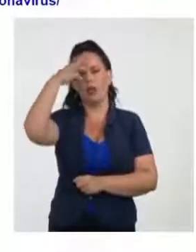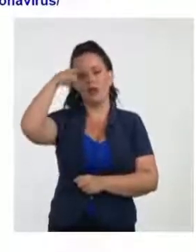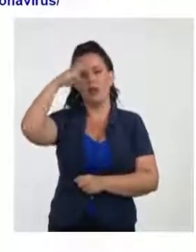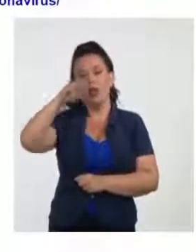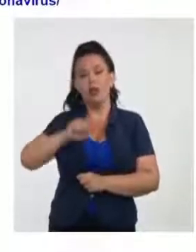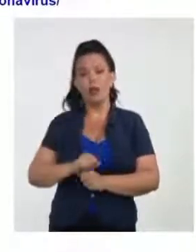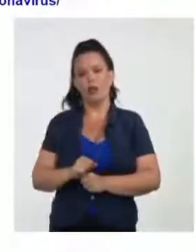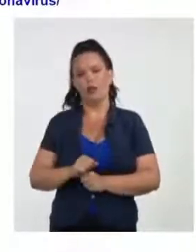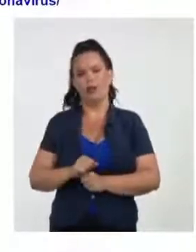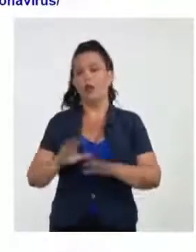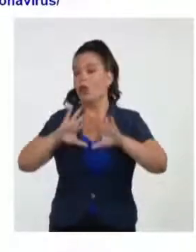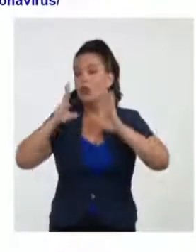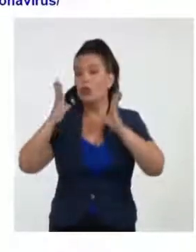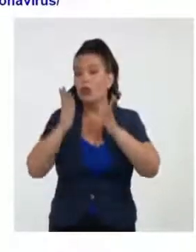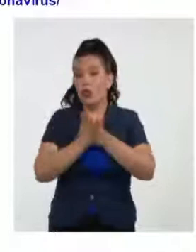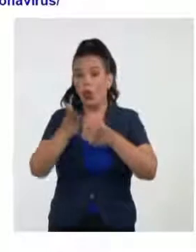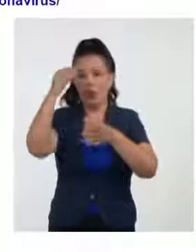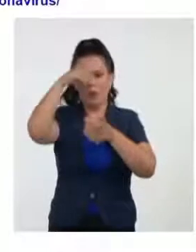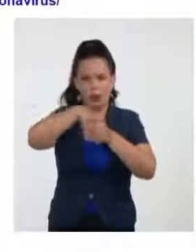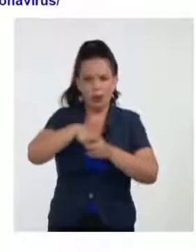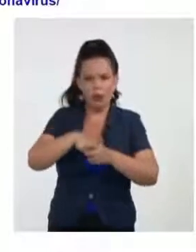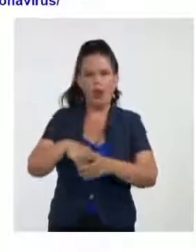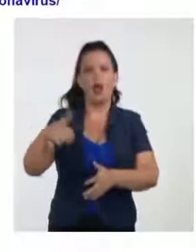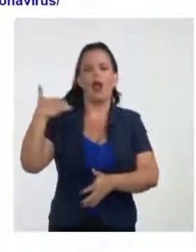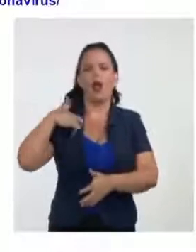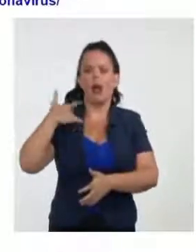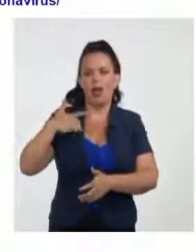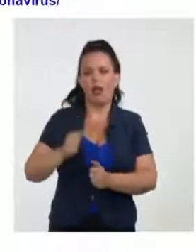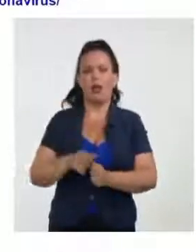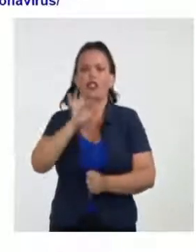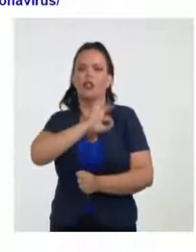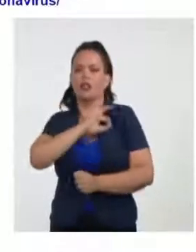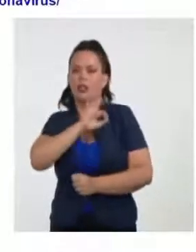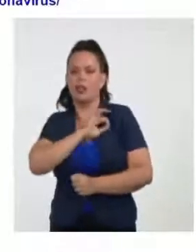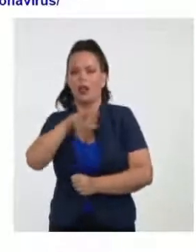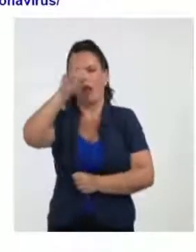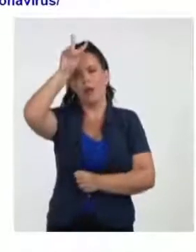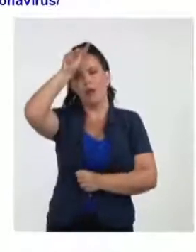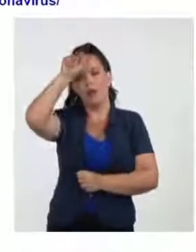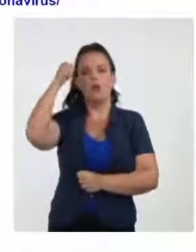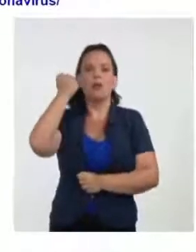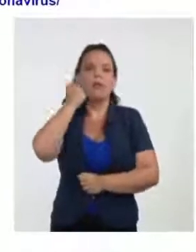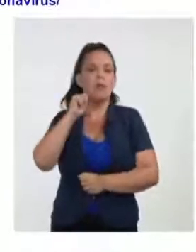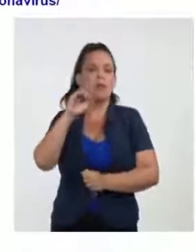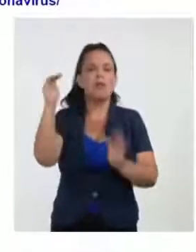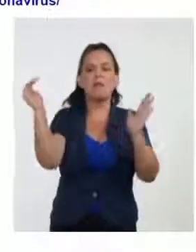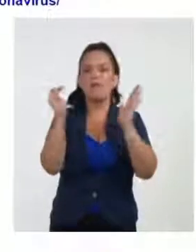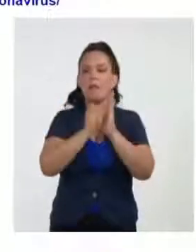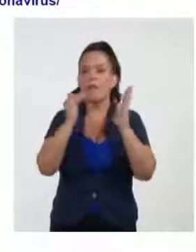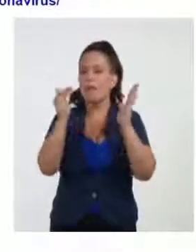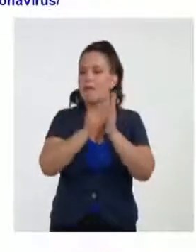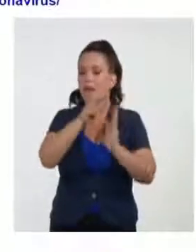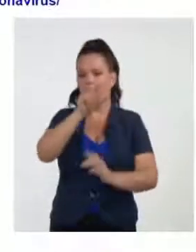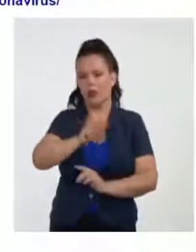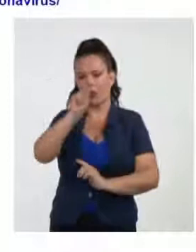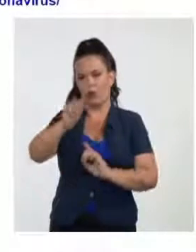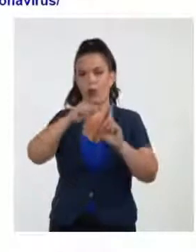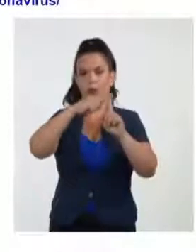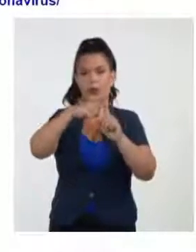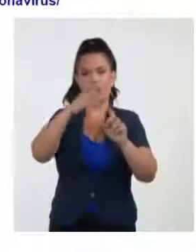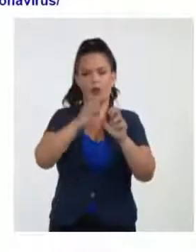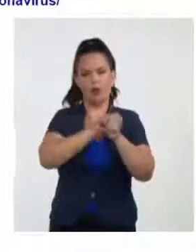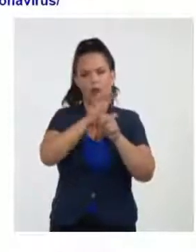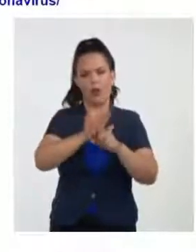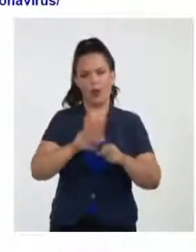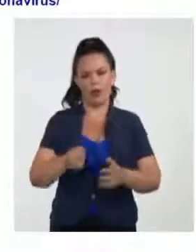estos, incluyendo Canadá, Chile, Perú, con cifras de más de miles de casos confirmados en el acumulado. Cuba